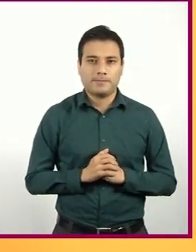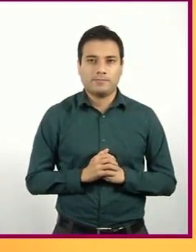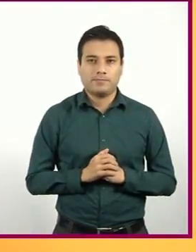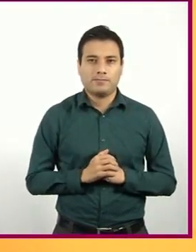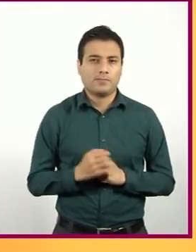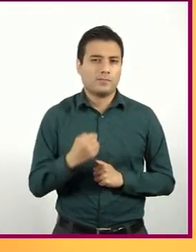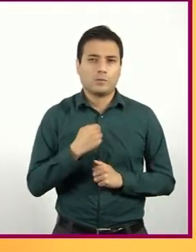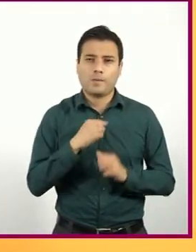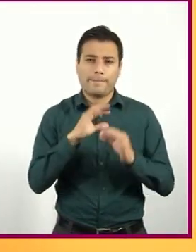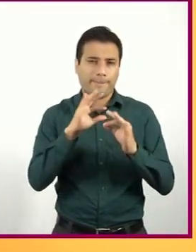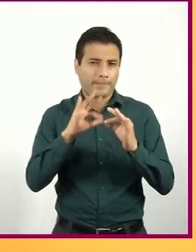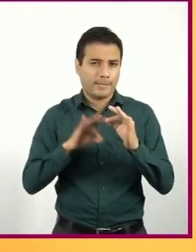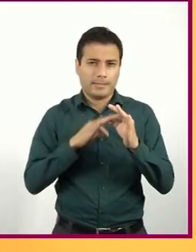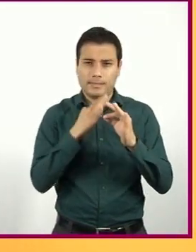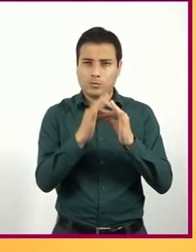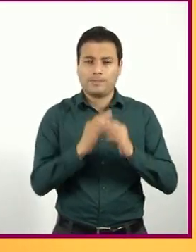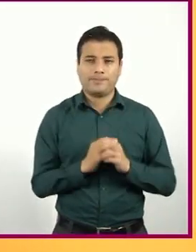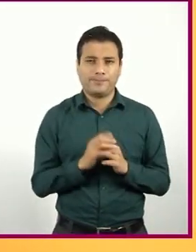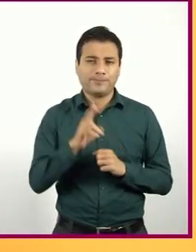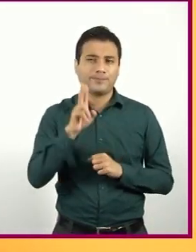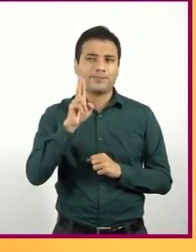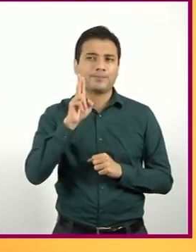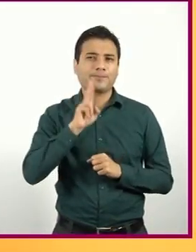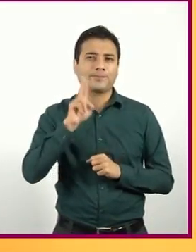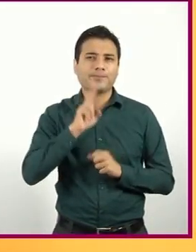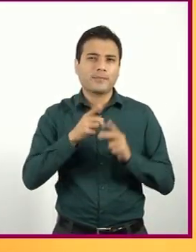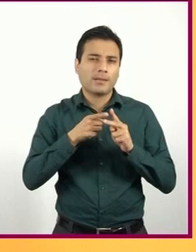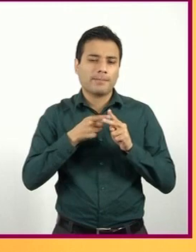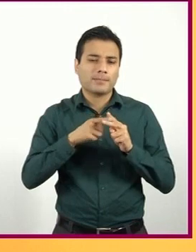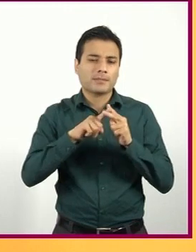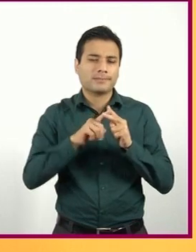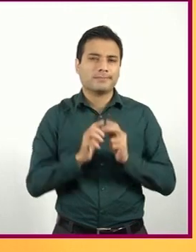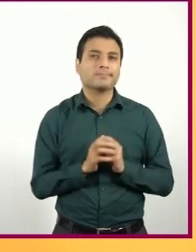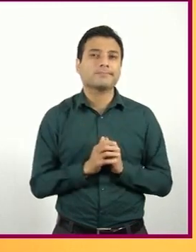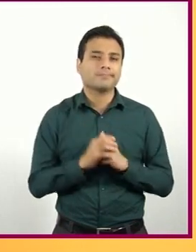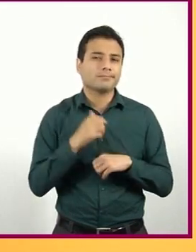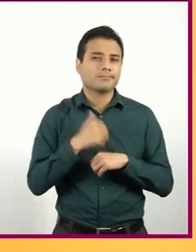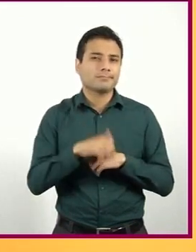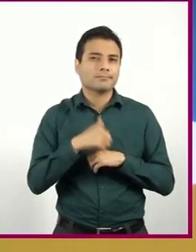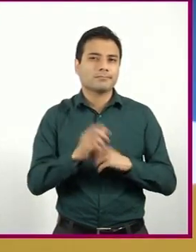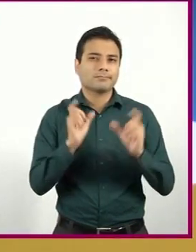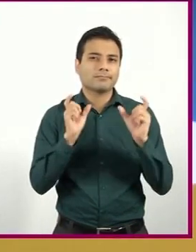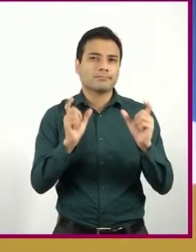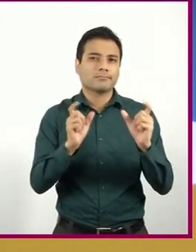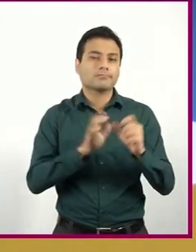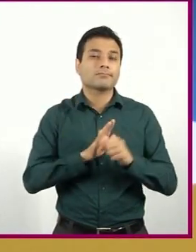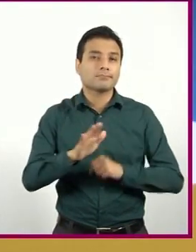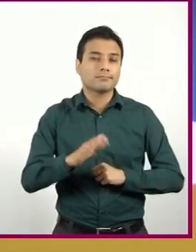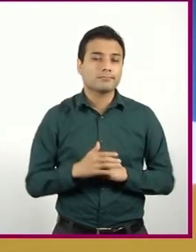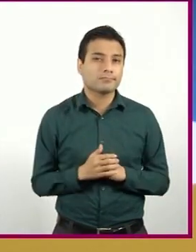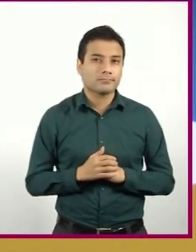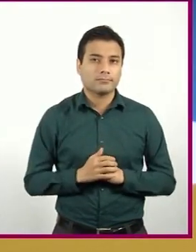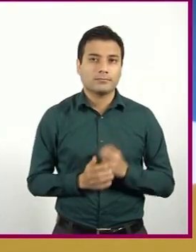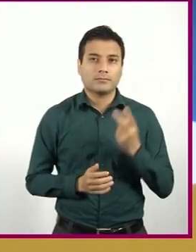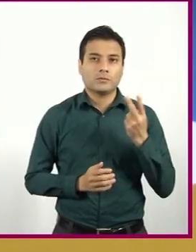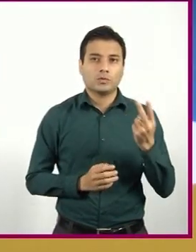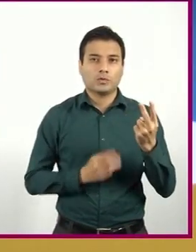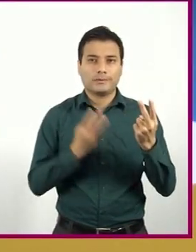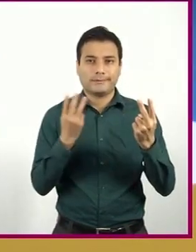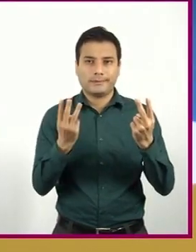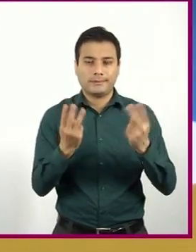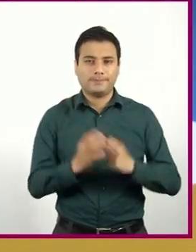Estoy más que preparado, maestra. ¿Puede indicarme ahora sí el primer par de números? 2 y